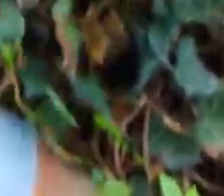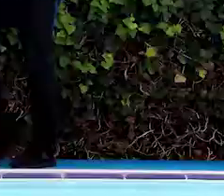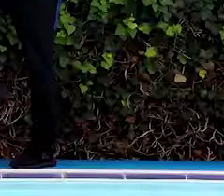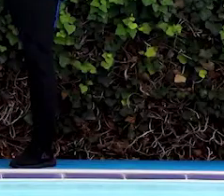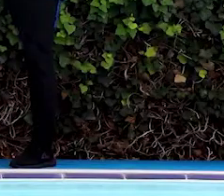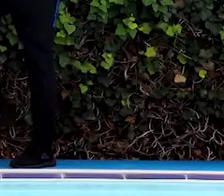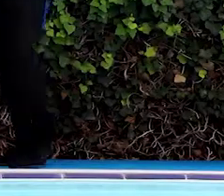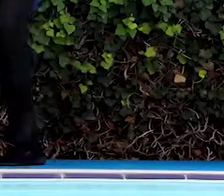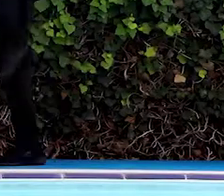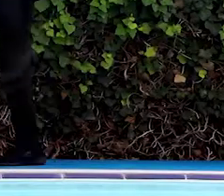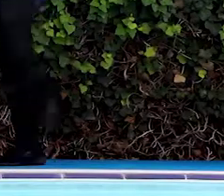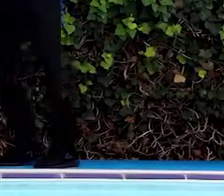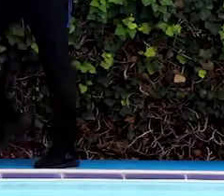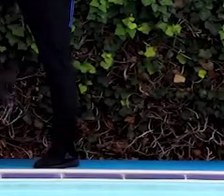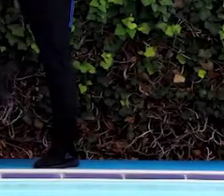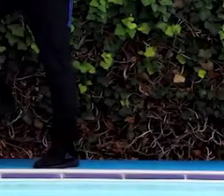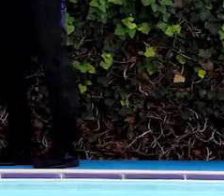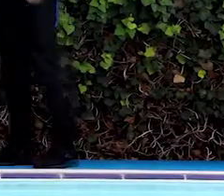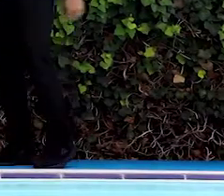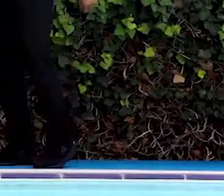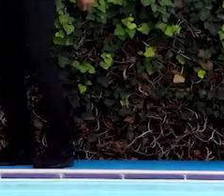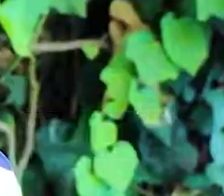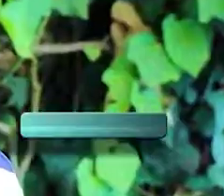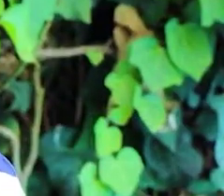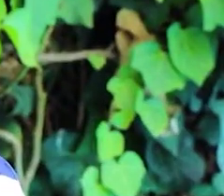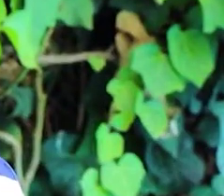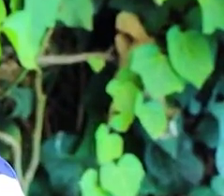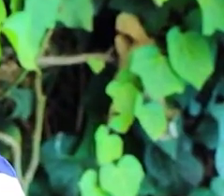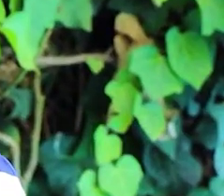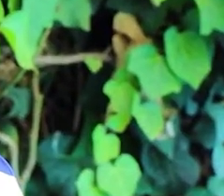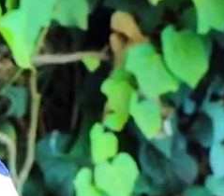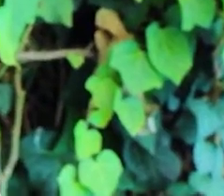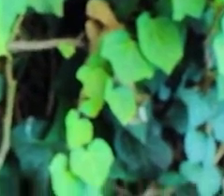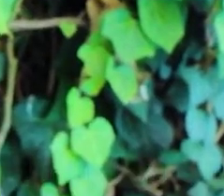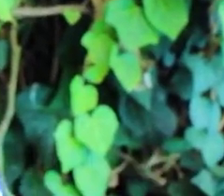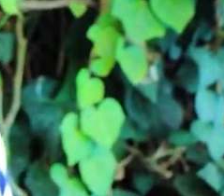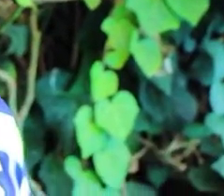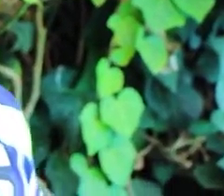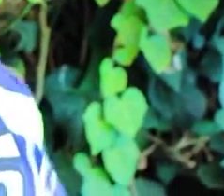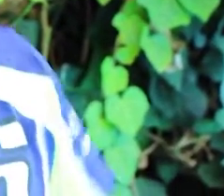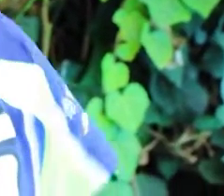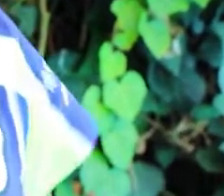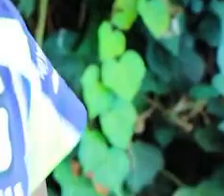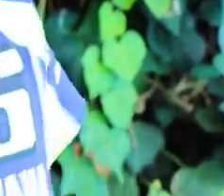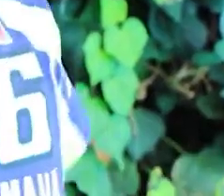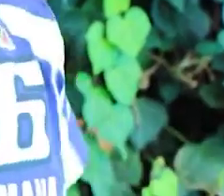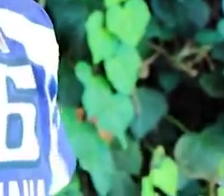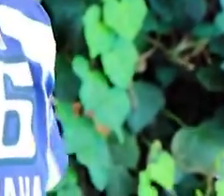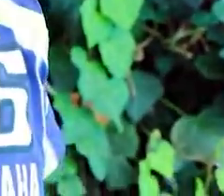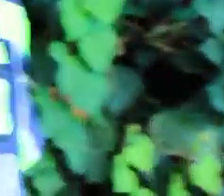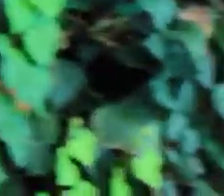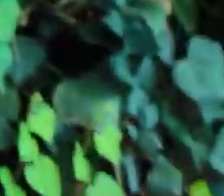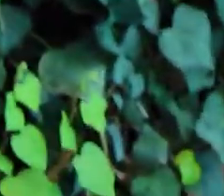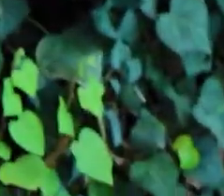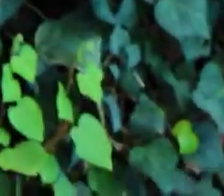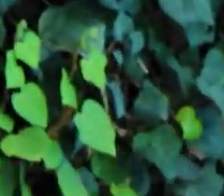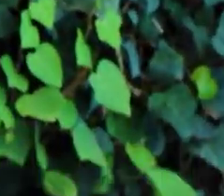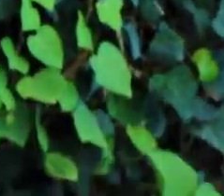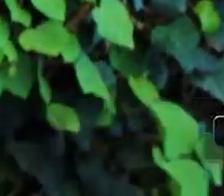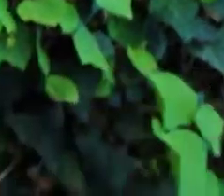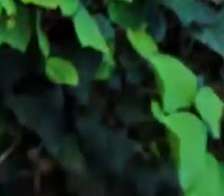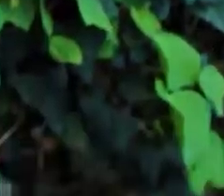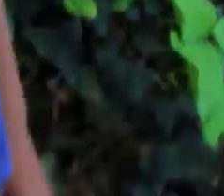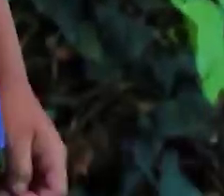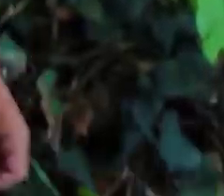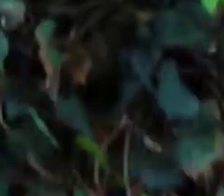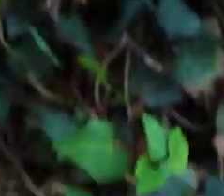Elevamos más las rodillas, perfecto. Ok, vamos a hacer la marcha, nos ponemos en posición, de forma relajada